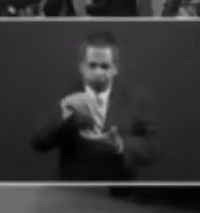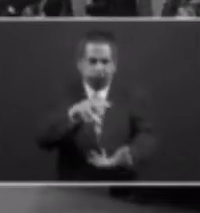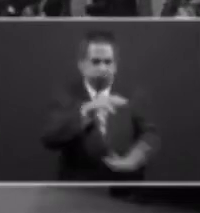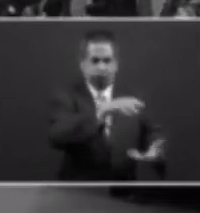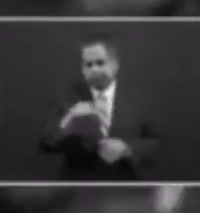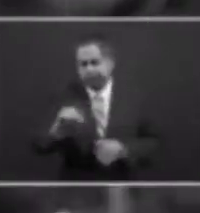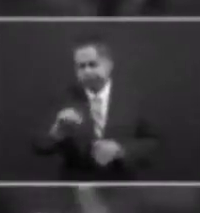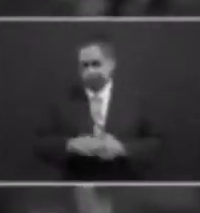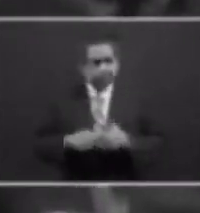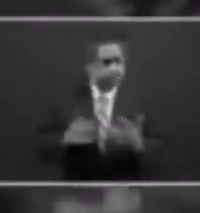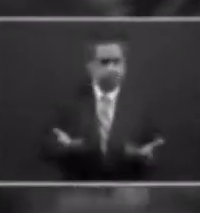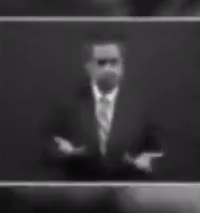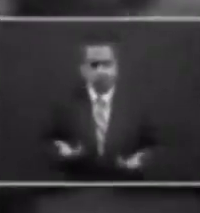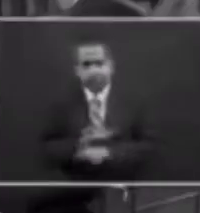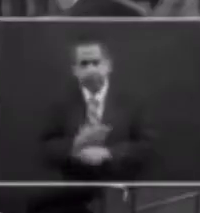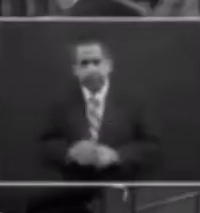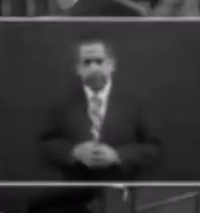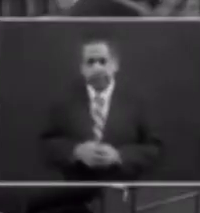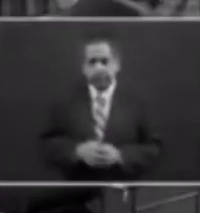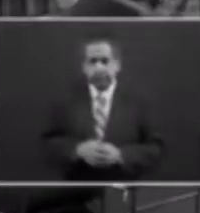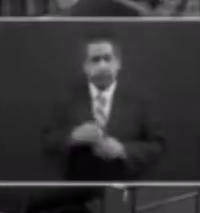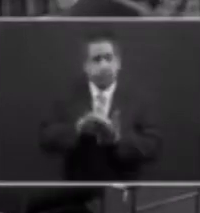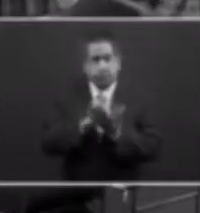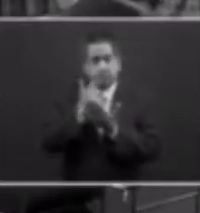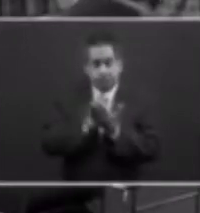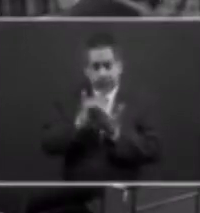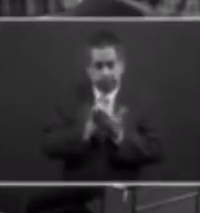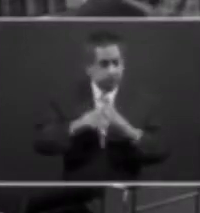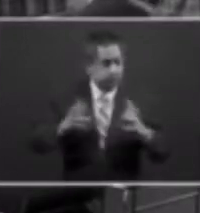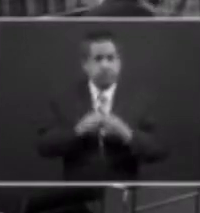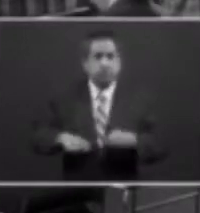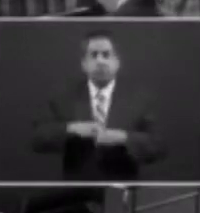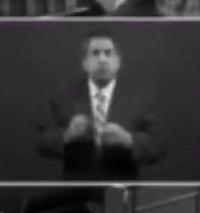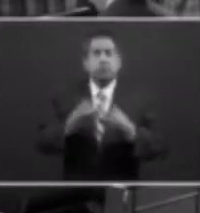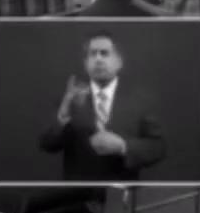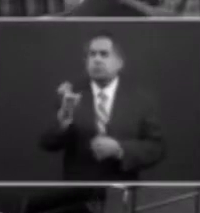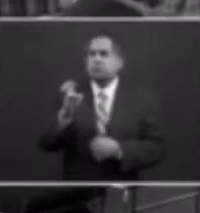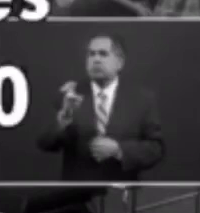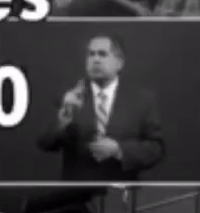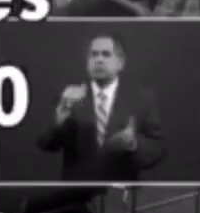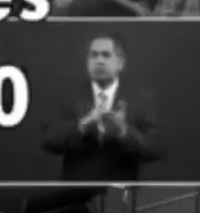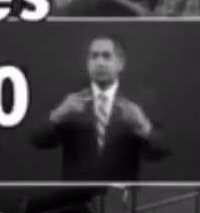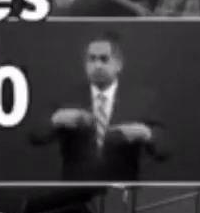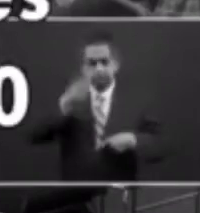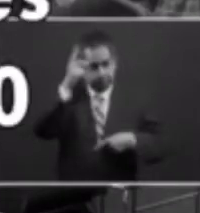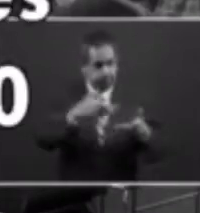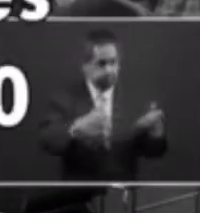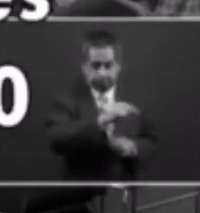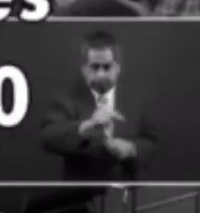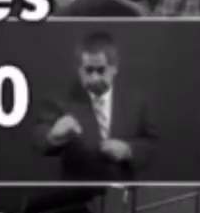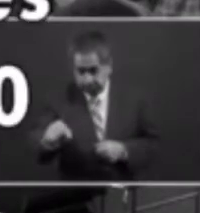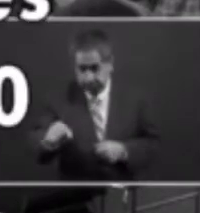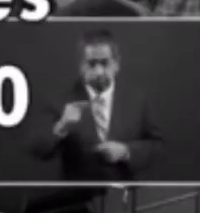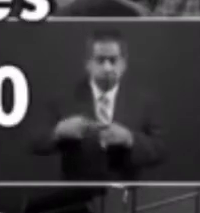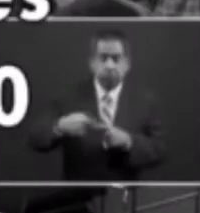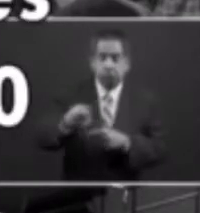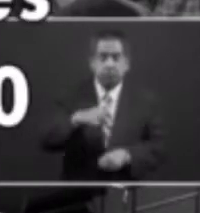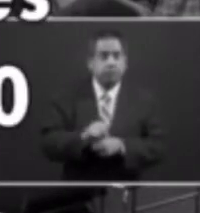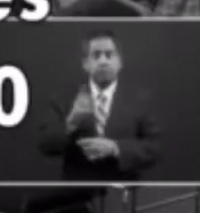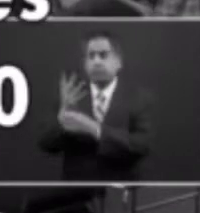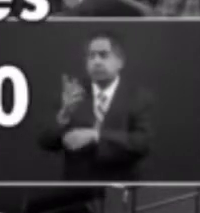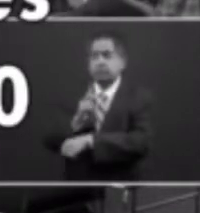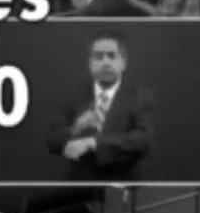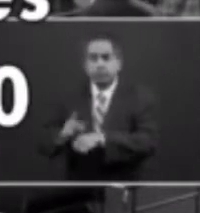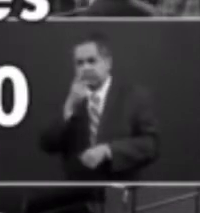el fertilizante. Entonces, se había registrado para el gobierno del estado 380 mil productores. Y después, resulta que a las semanas dice el señor delegado que